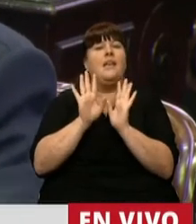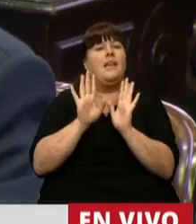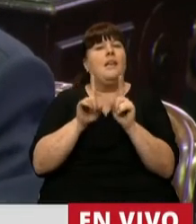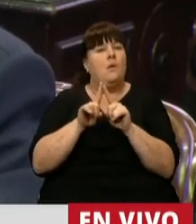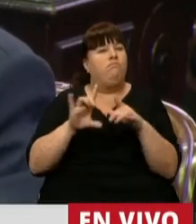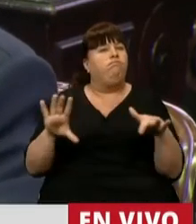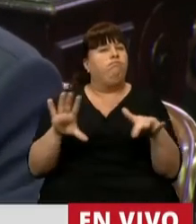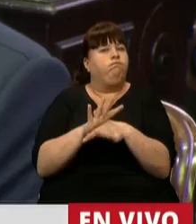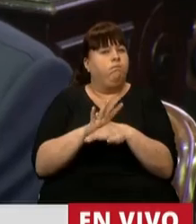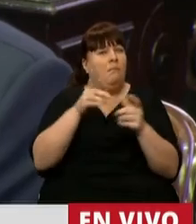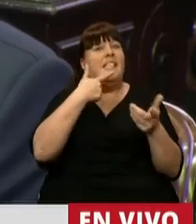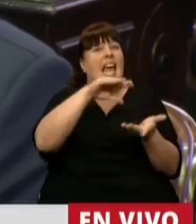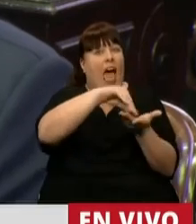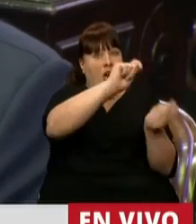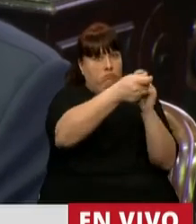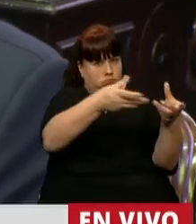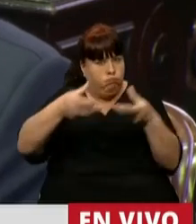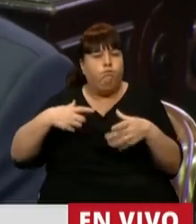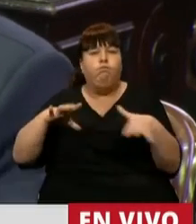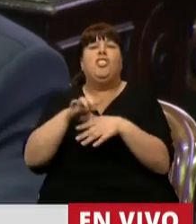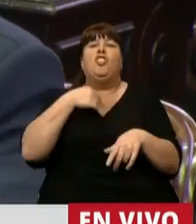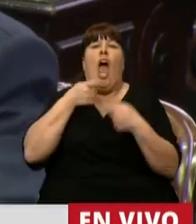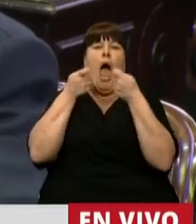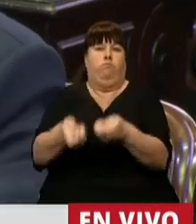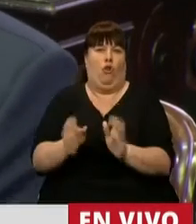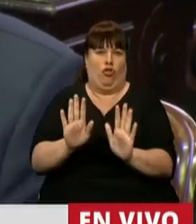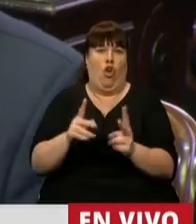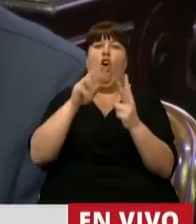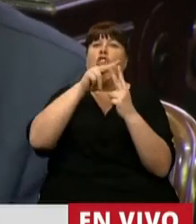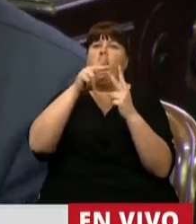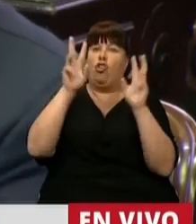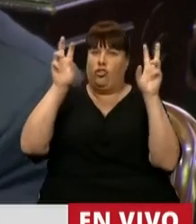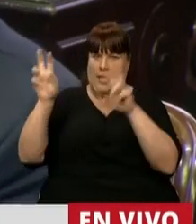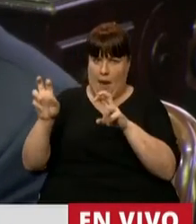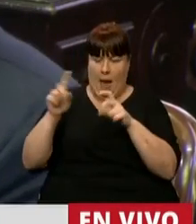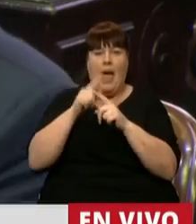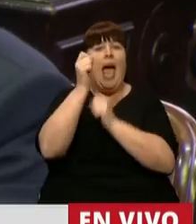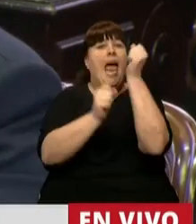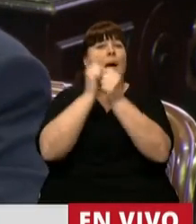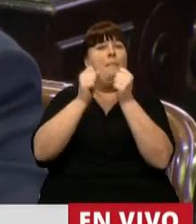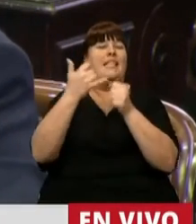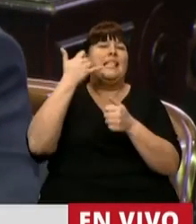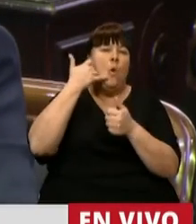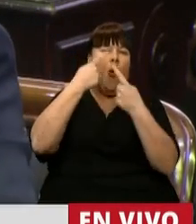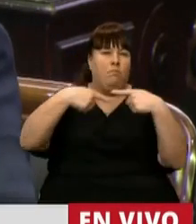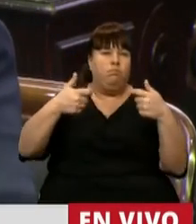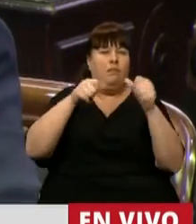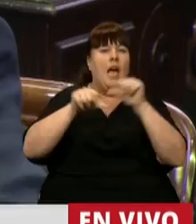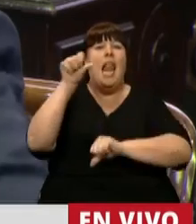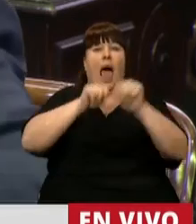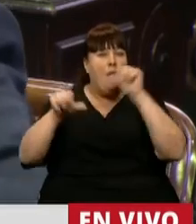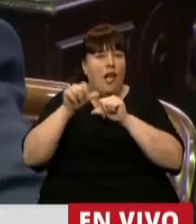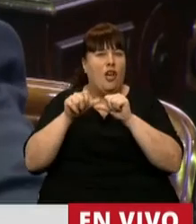muy acertada como ha venido del Senado y por eso nosotros la queremos apoyar. Hay dos temas. Las empresas de telecomunicación y los